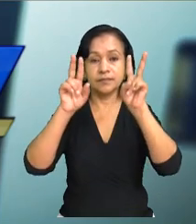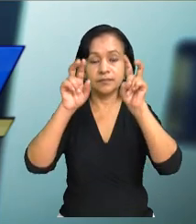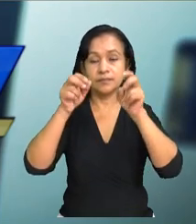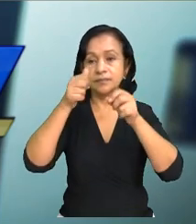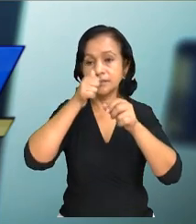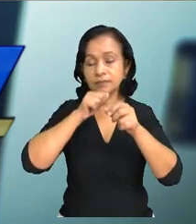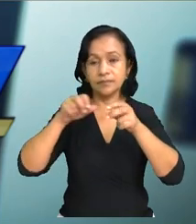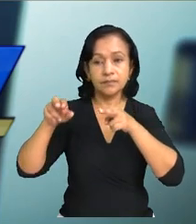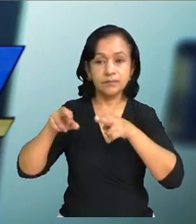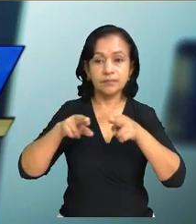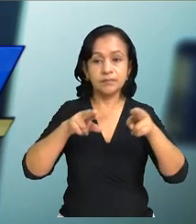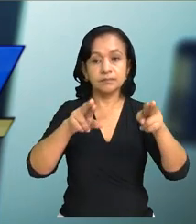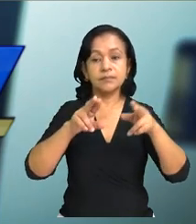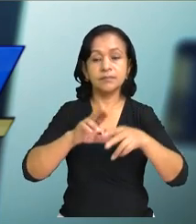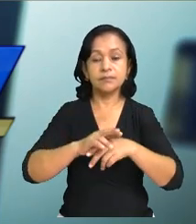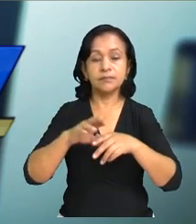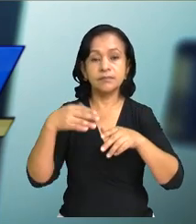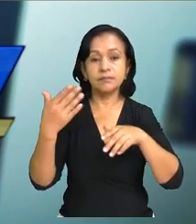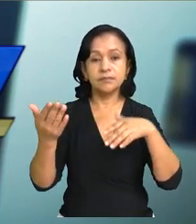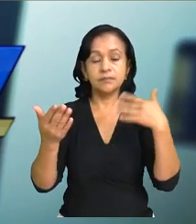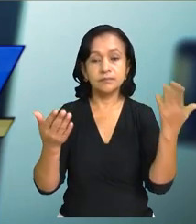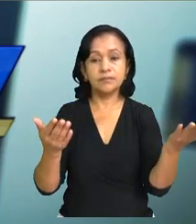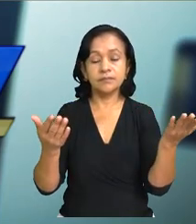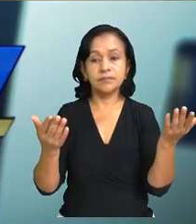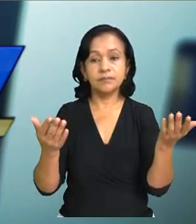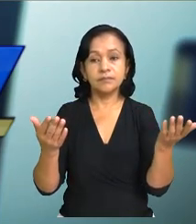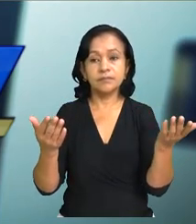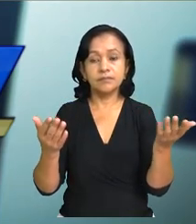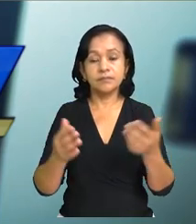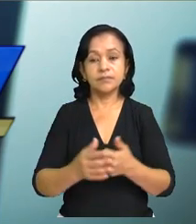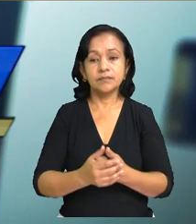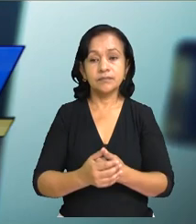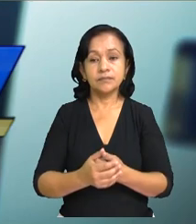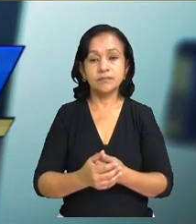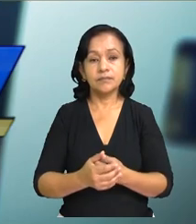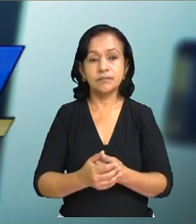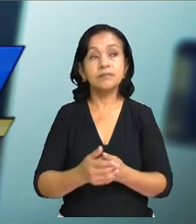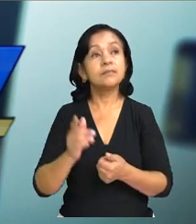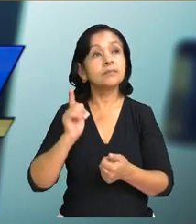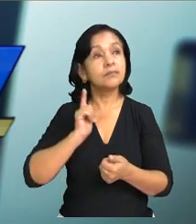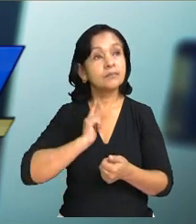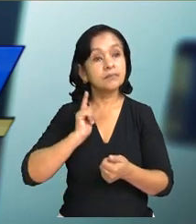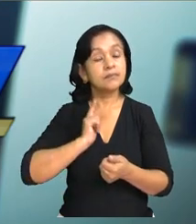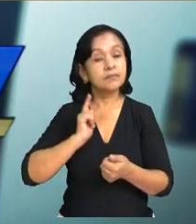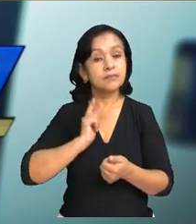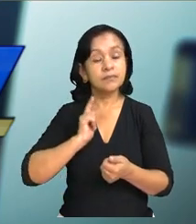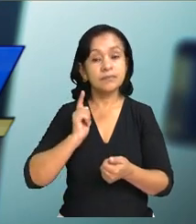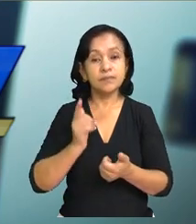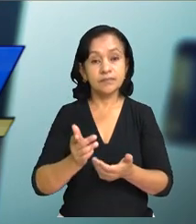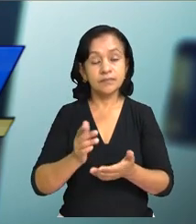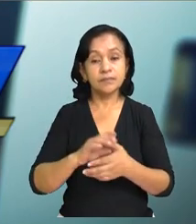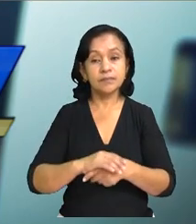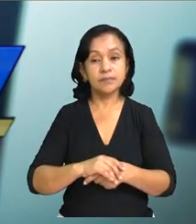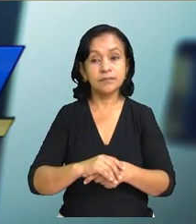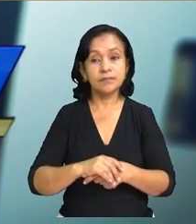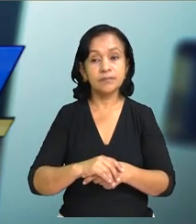hídrico. ¿Y cuál es el resultado hasta ahora? El resultado que tenemos es que de